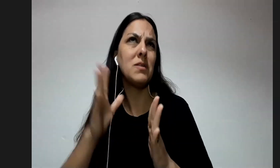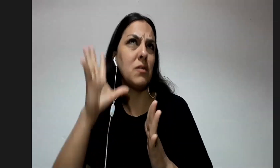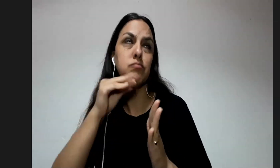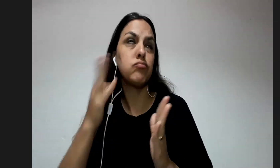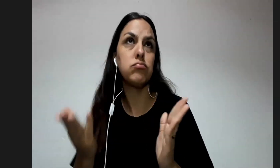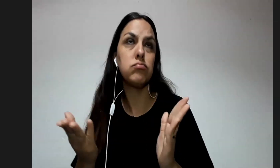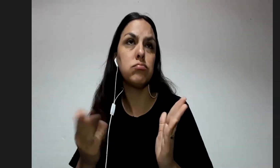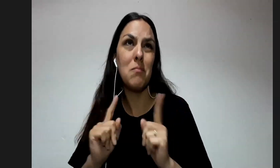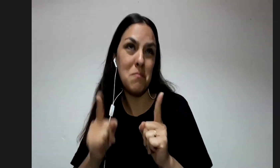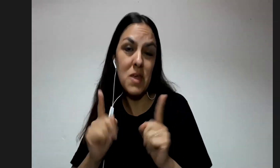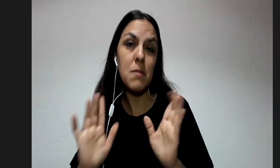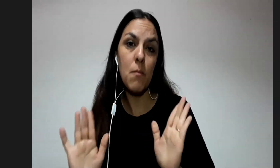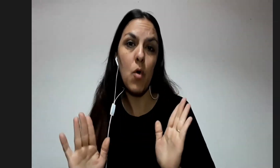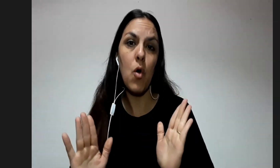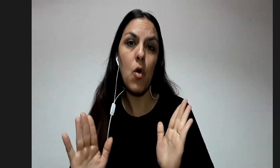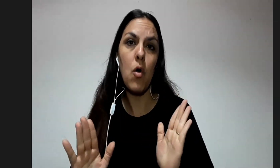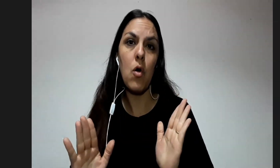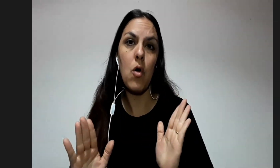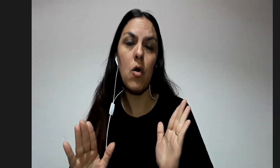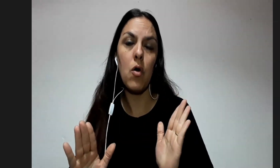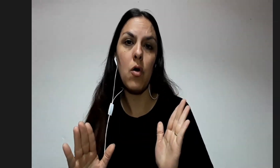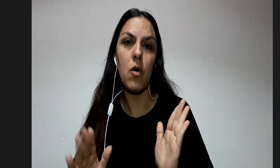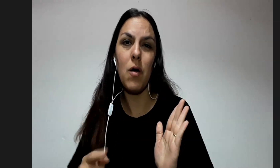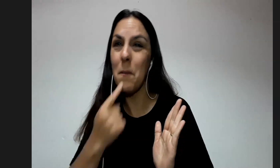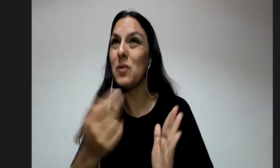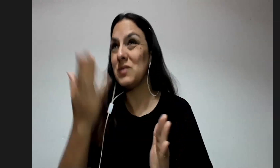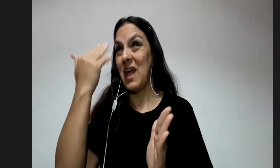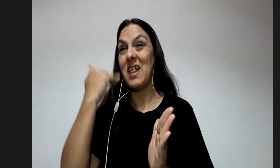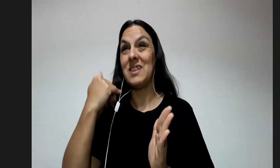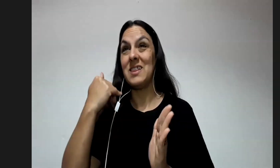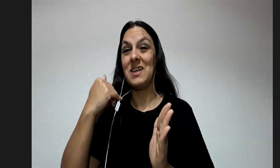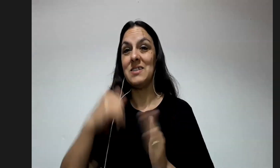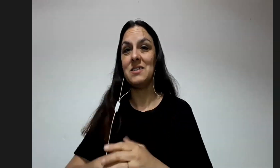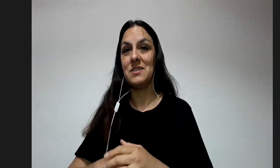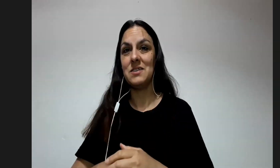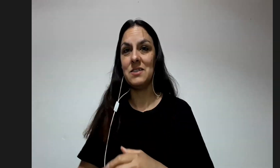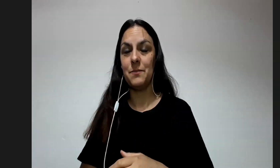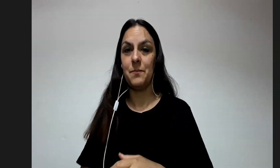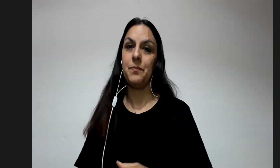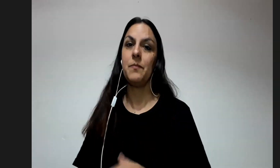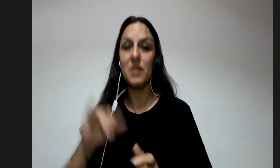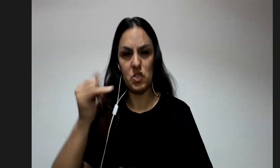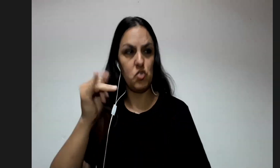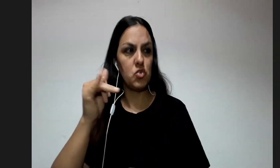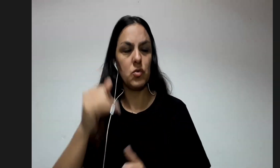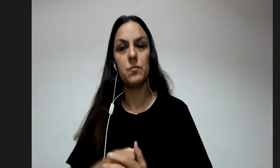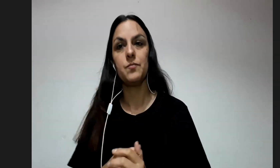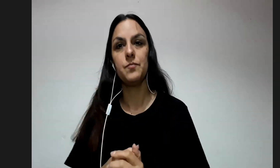Le estábamos respondiendo a Lautaro en la pregunta anterior. Ahora, no, en la pregunta anterior. Sí, sí.